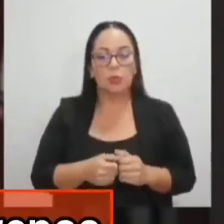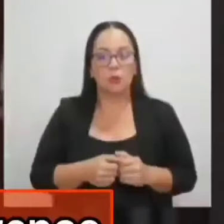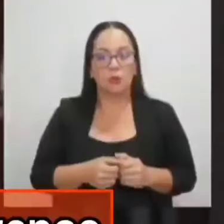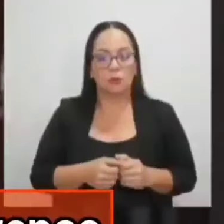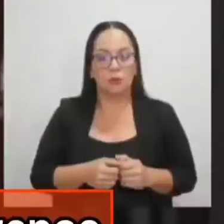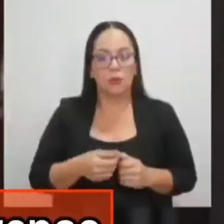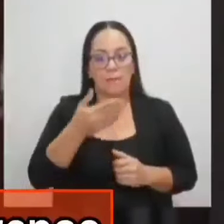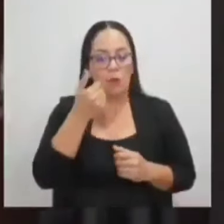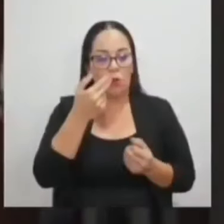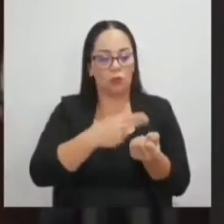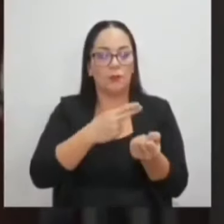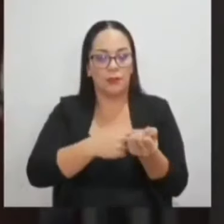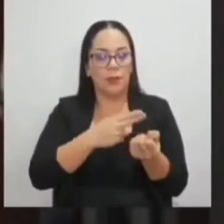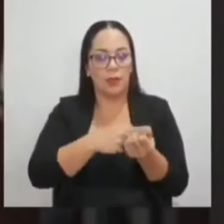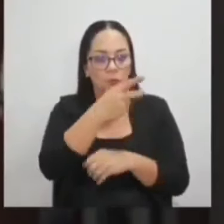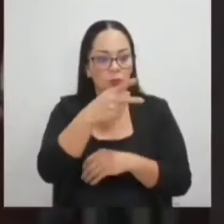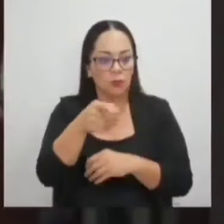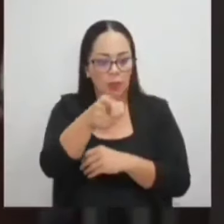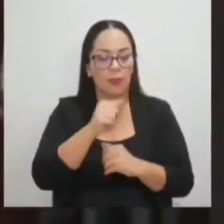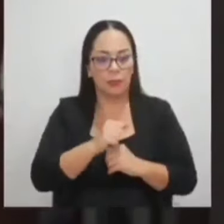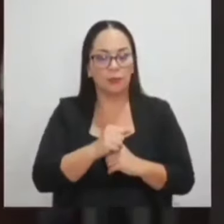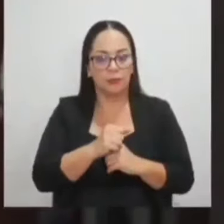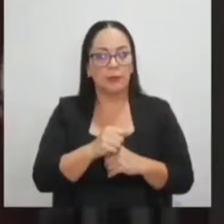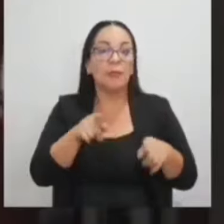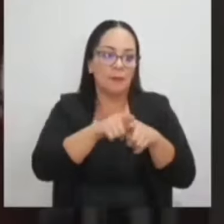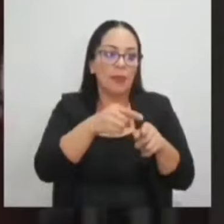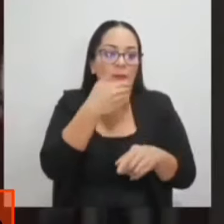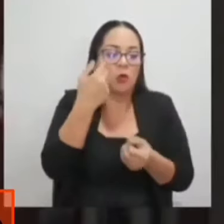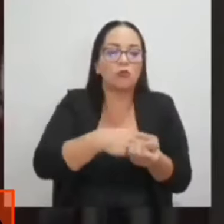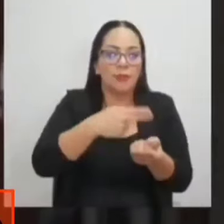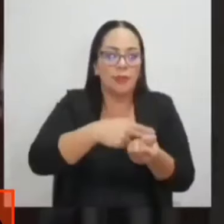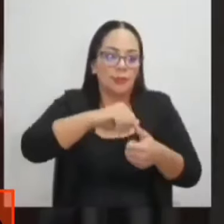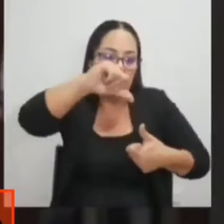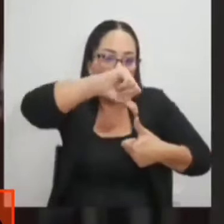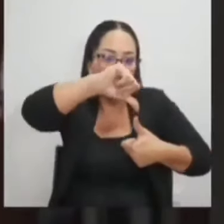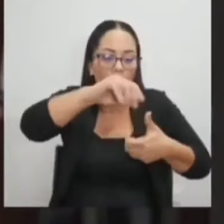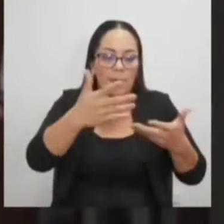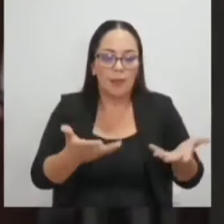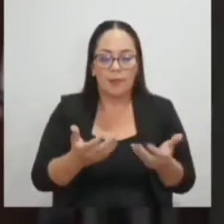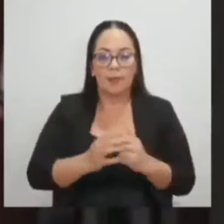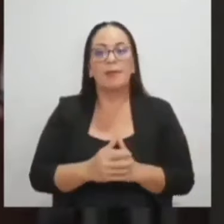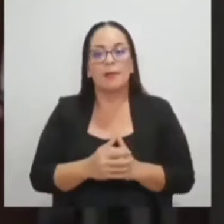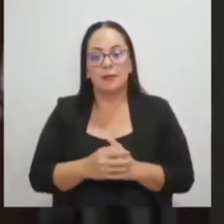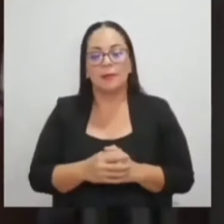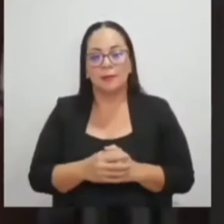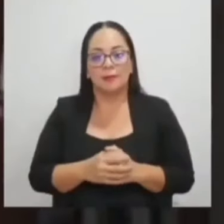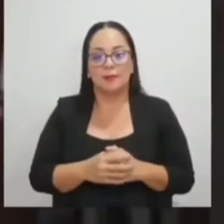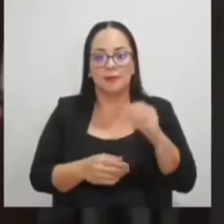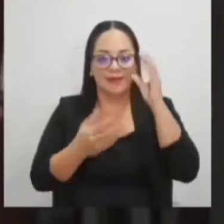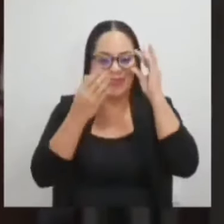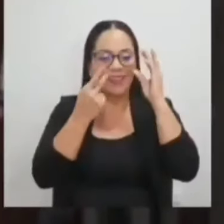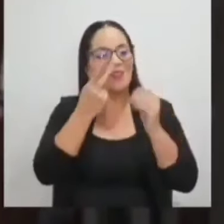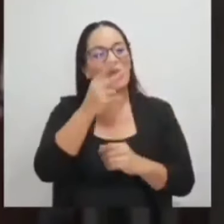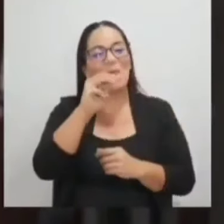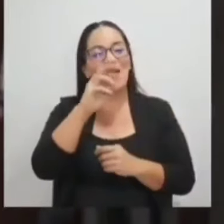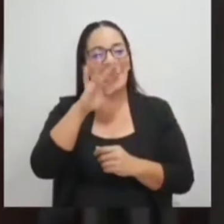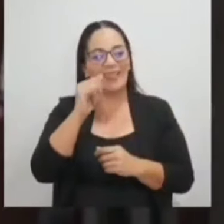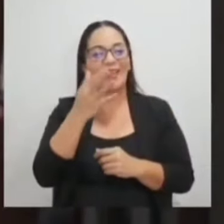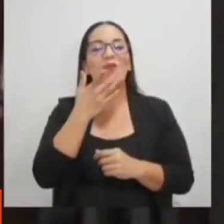más importante en Punta Arenas, en Centroamérica también, es lo más grande. Qué linda que se ve doña Marta con colores naranja, los colores de Punta